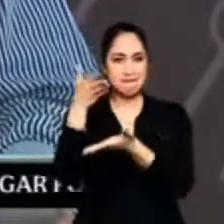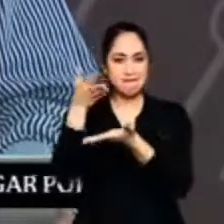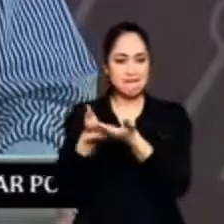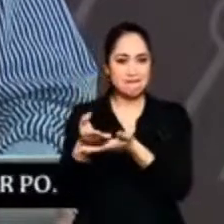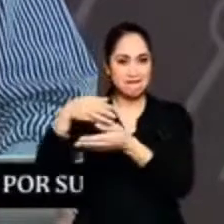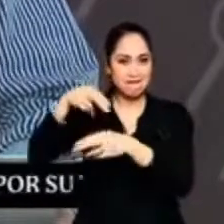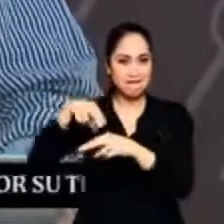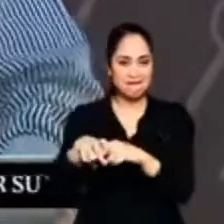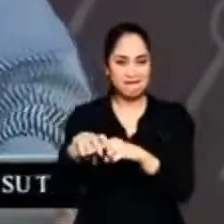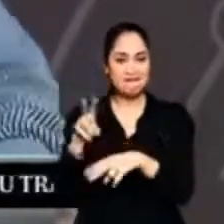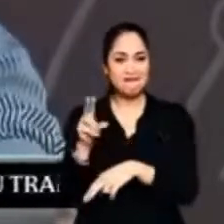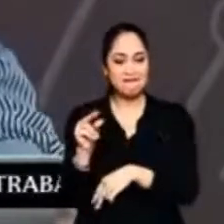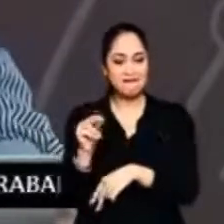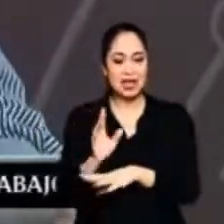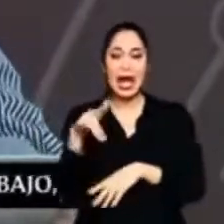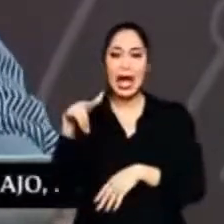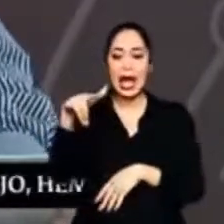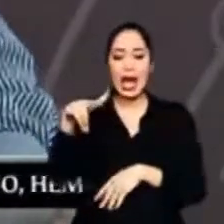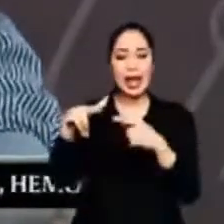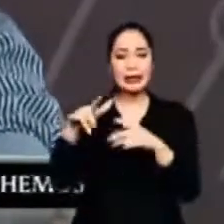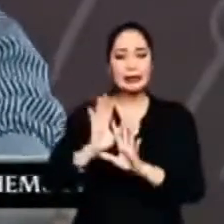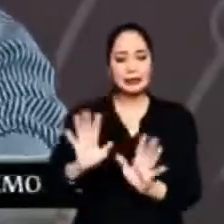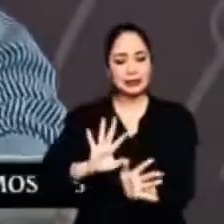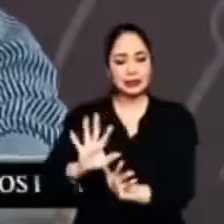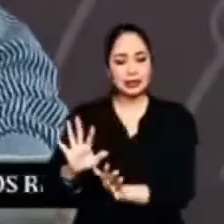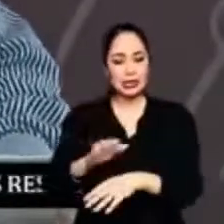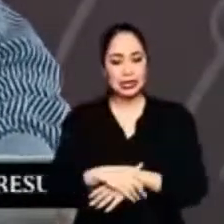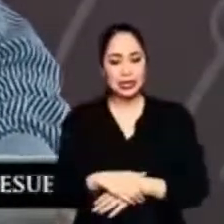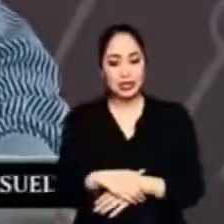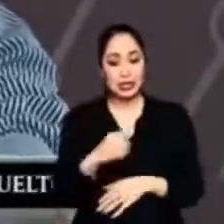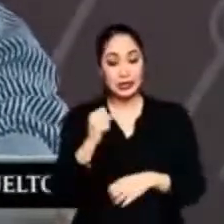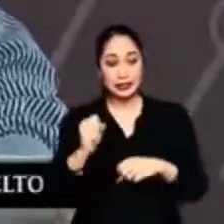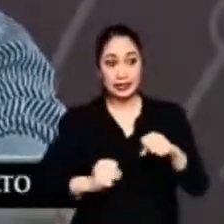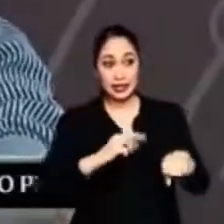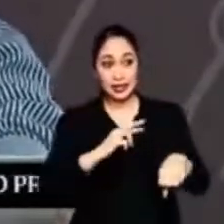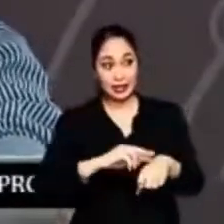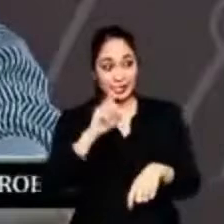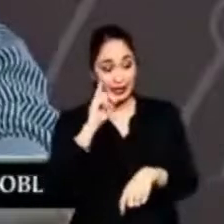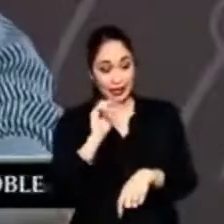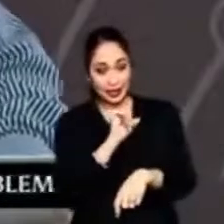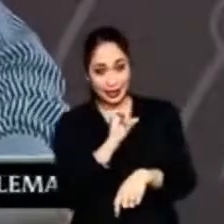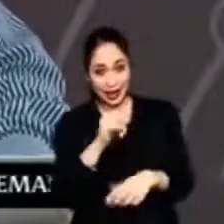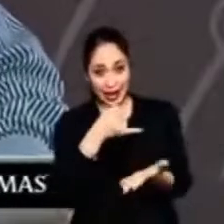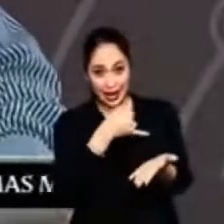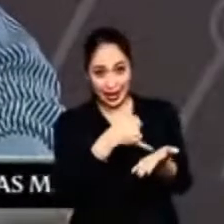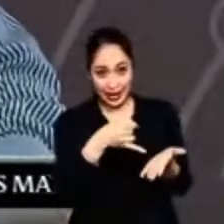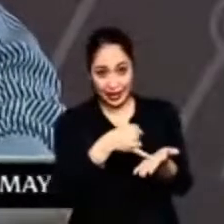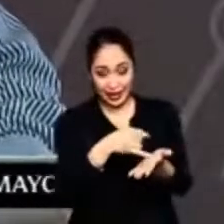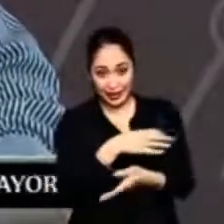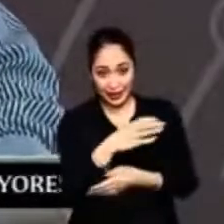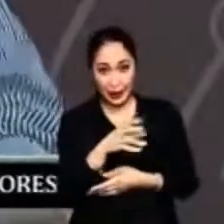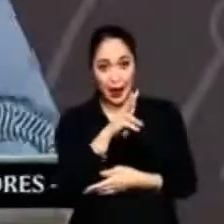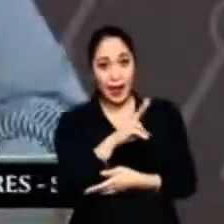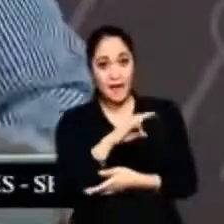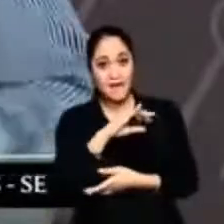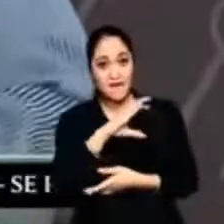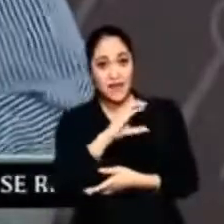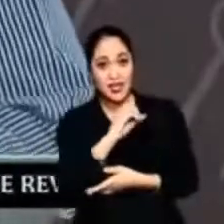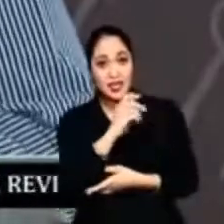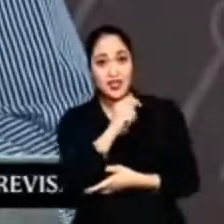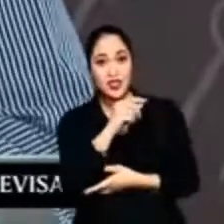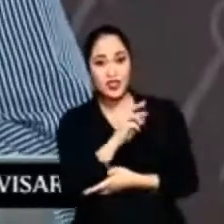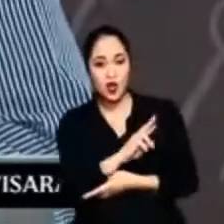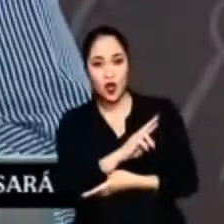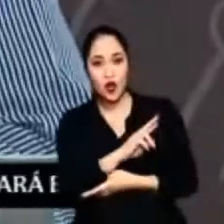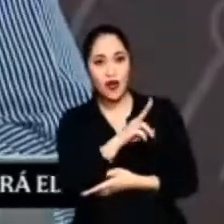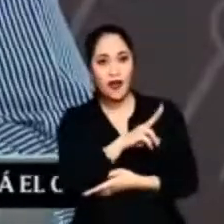vamos a dedicar para eso. Desde aquí le digo yo a mi querido secretario de Agricultura, Víctor Villalobos, no me